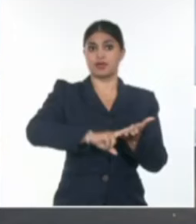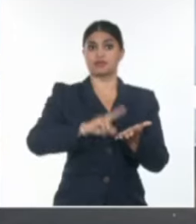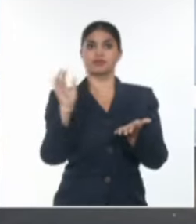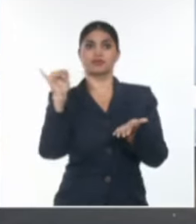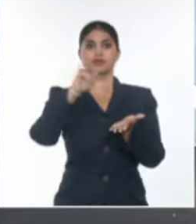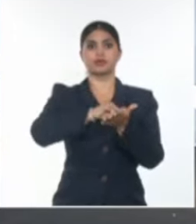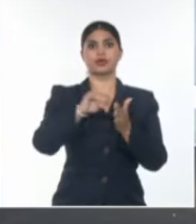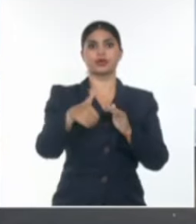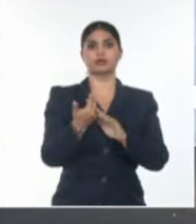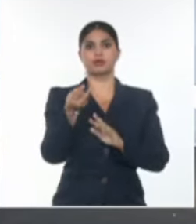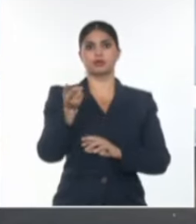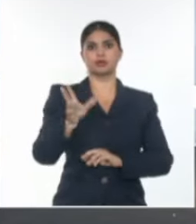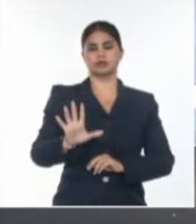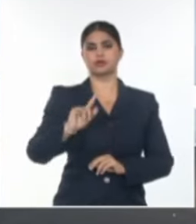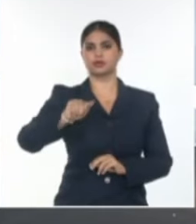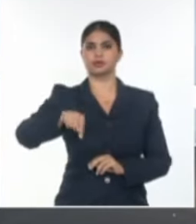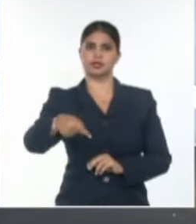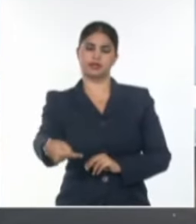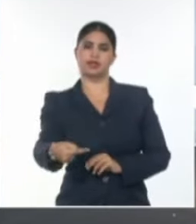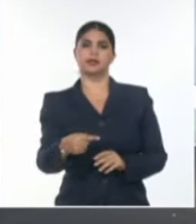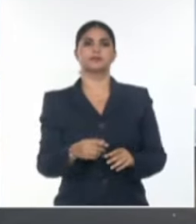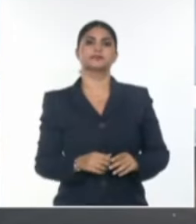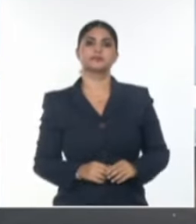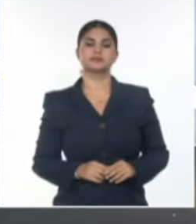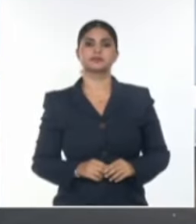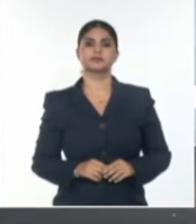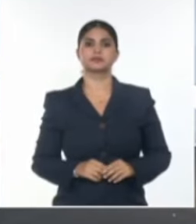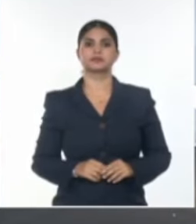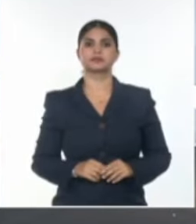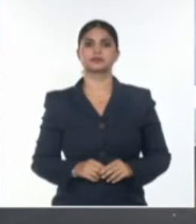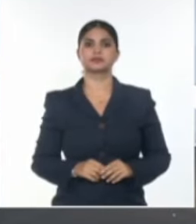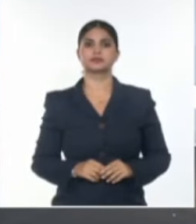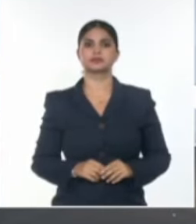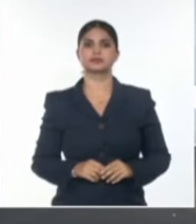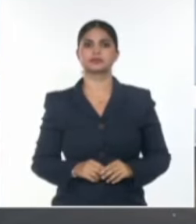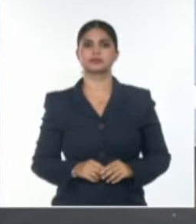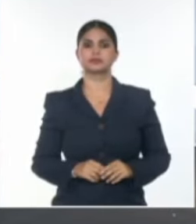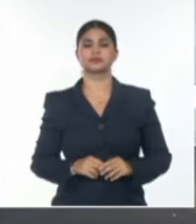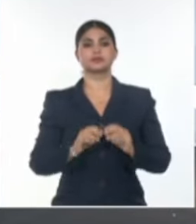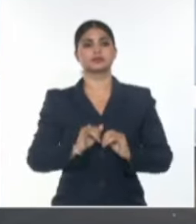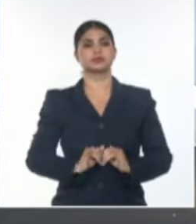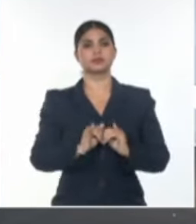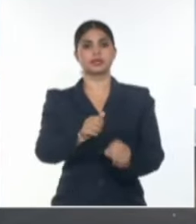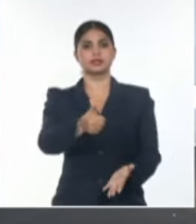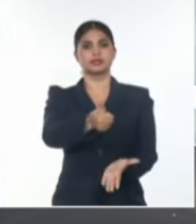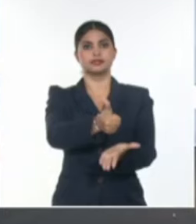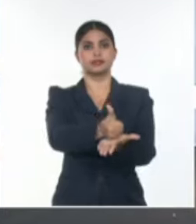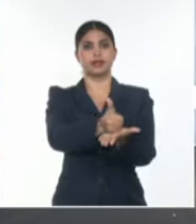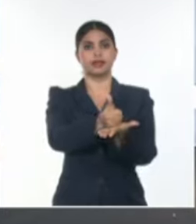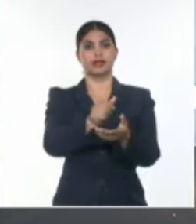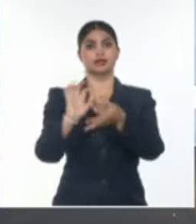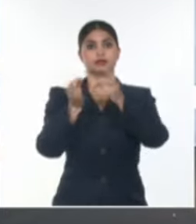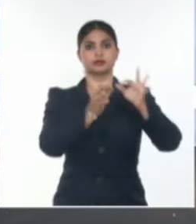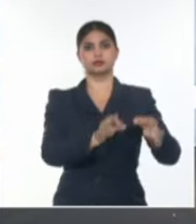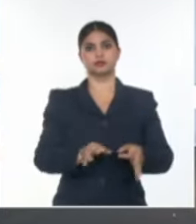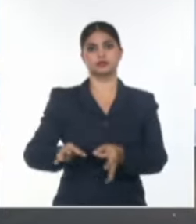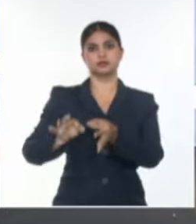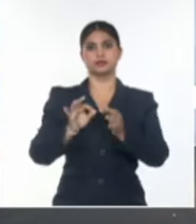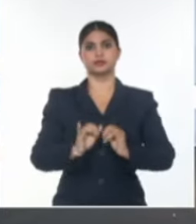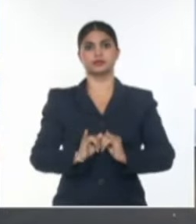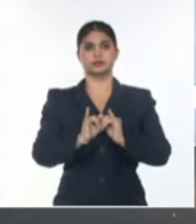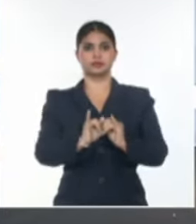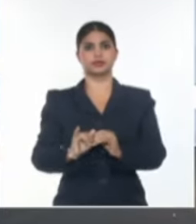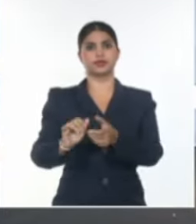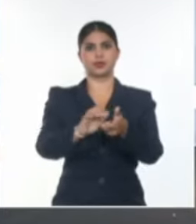Hugo Franco en el tiro con arco. Precisamente desde la sede de los Juegos Olímpicos establecemos contacto con nuestro